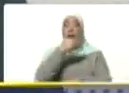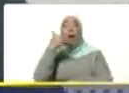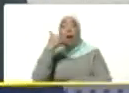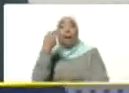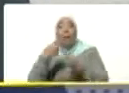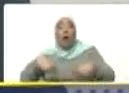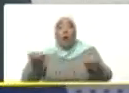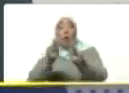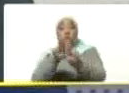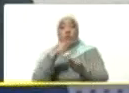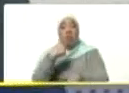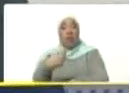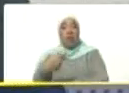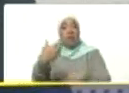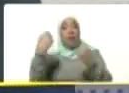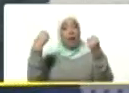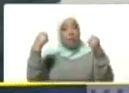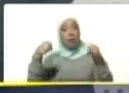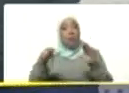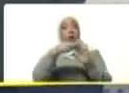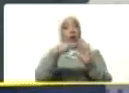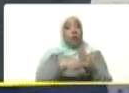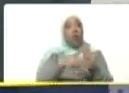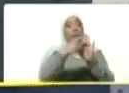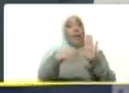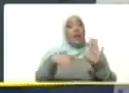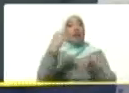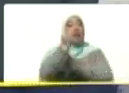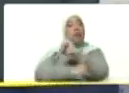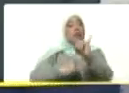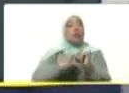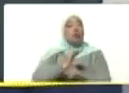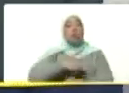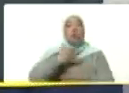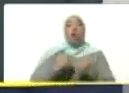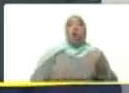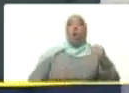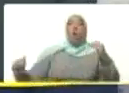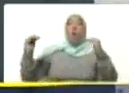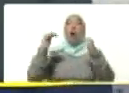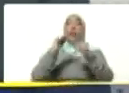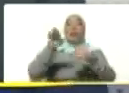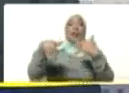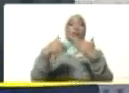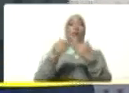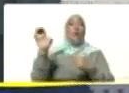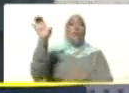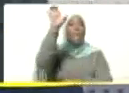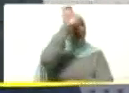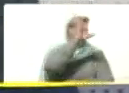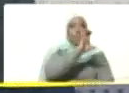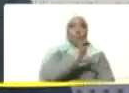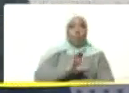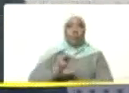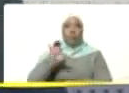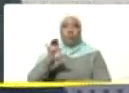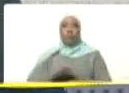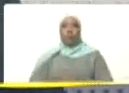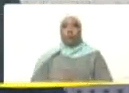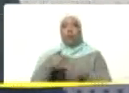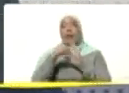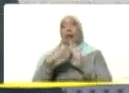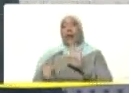Unidas, revolve around equality of states, se refieren a la igualdad entre los estados, the right to self-determination, el derecho a